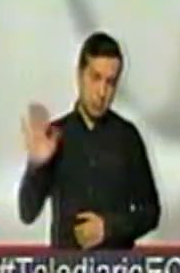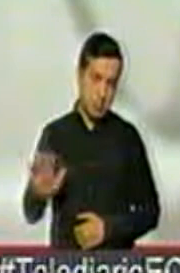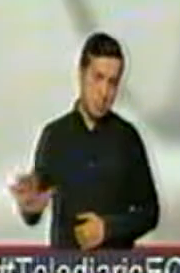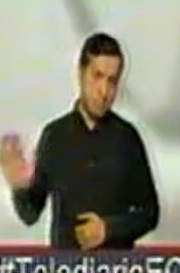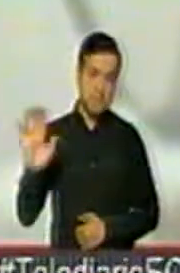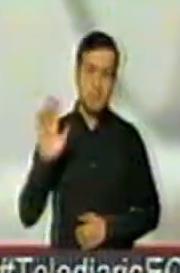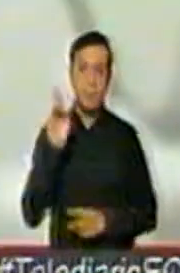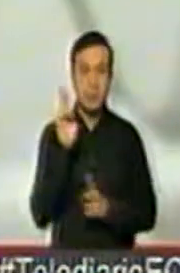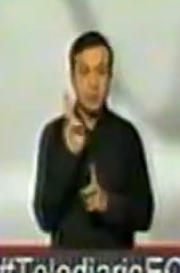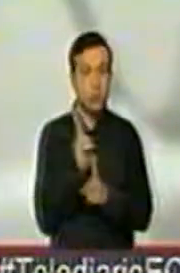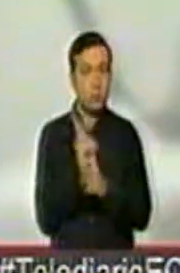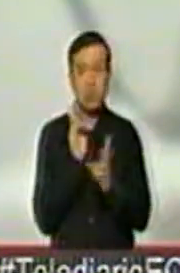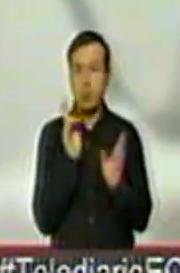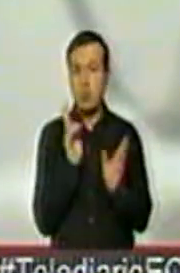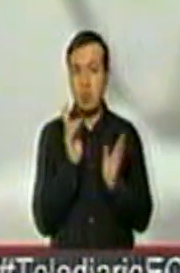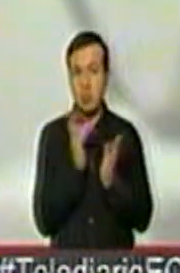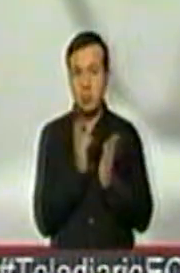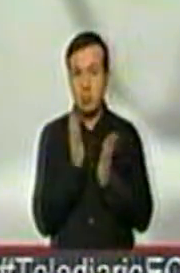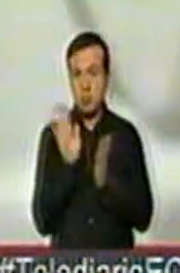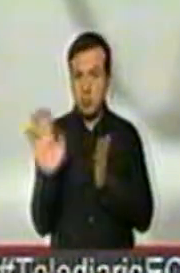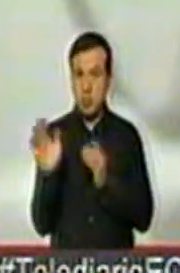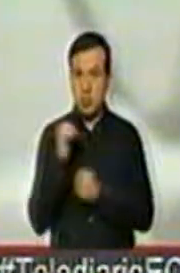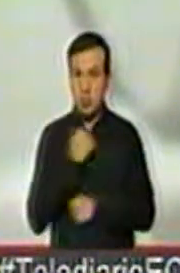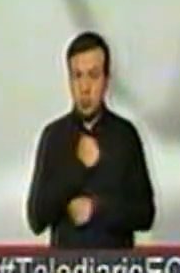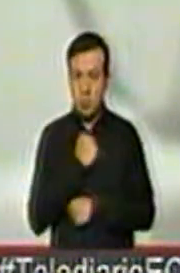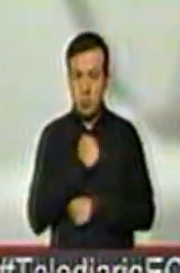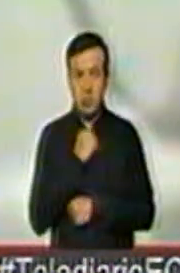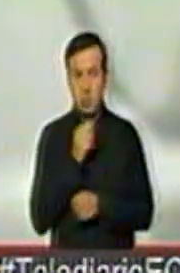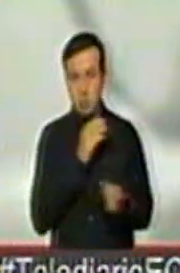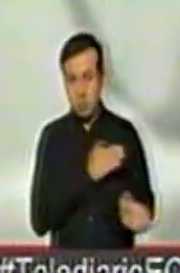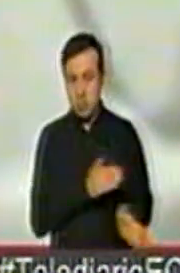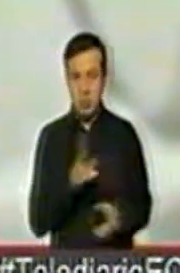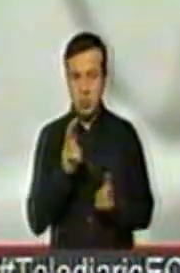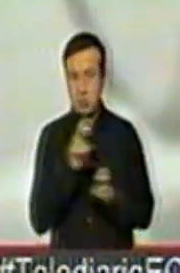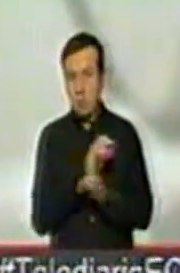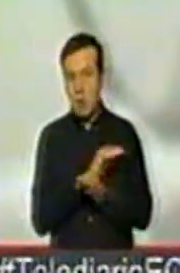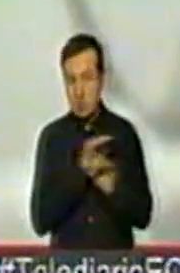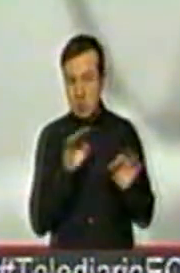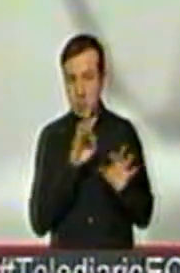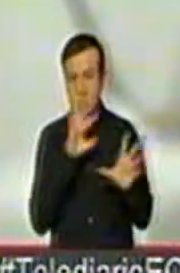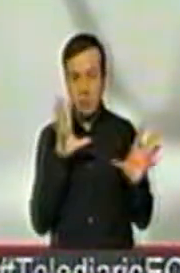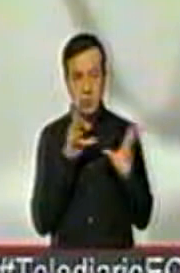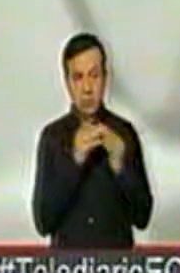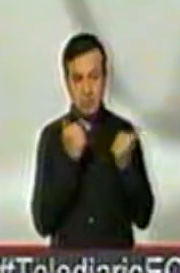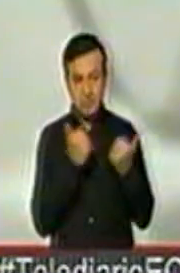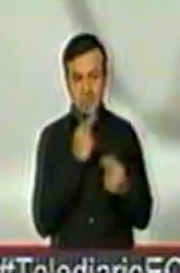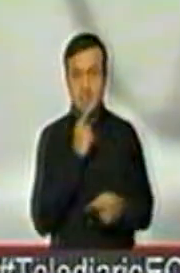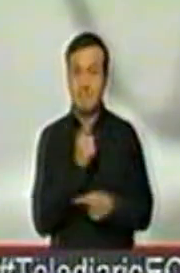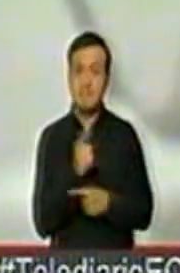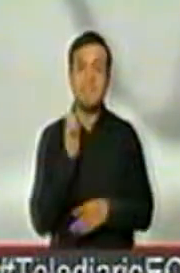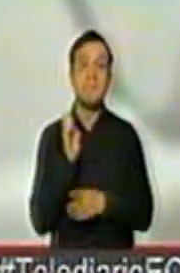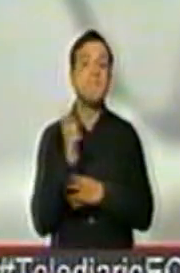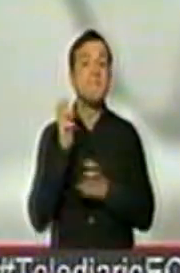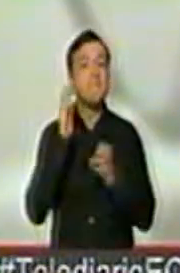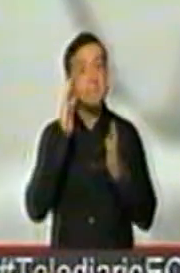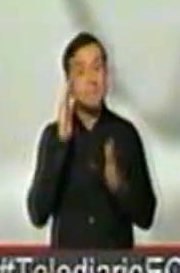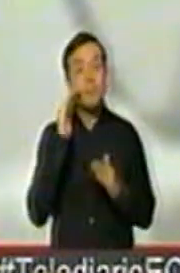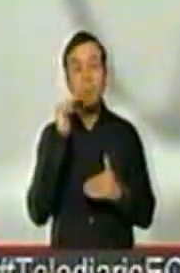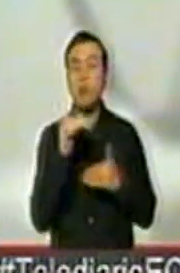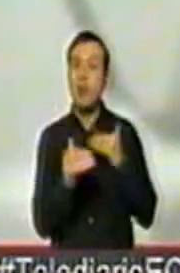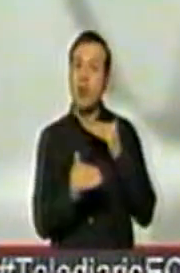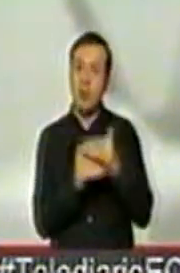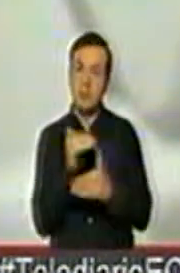un tema sanitario que está tratándose en su propio canal. Lo que Ecuador ha dicho es que se debe seguir los